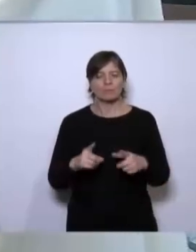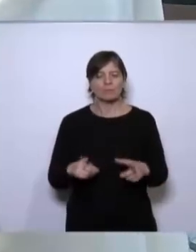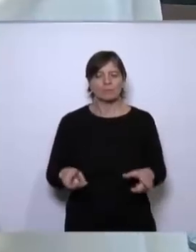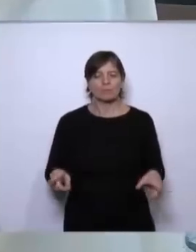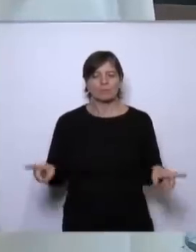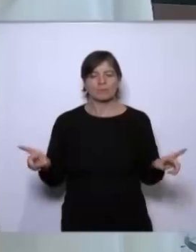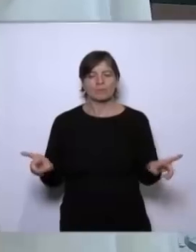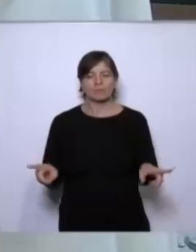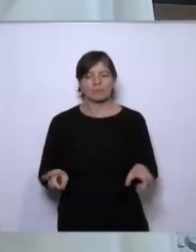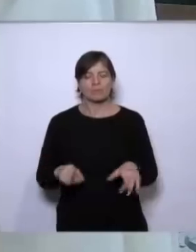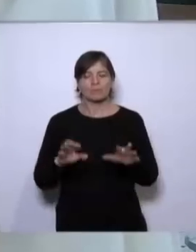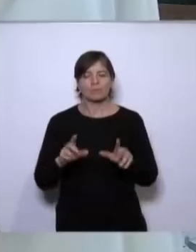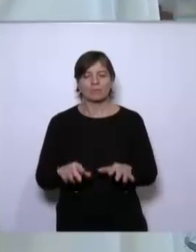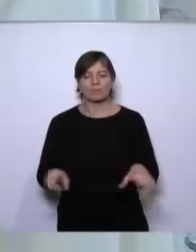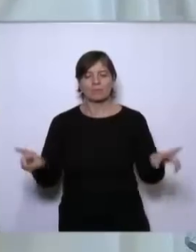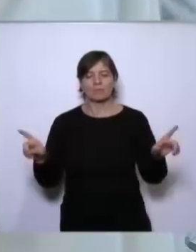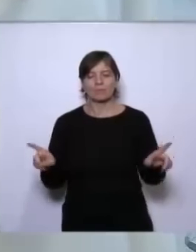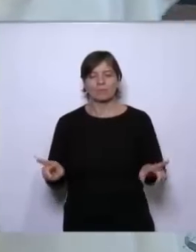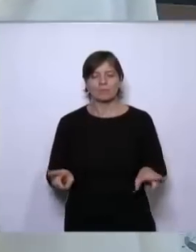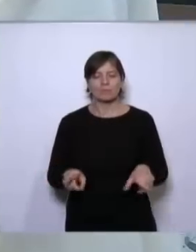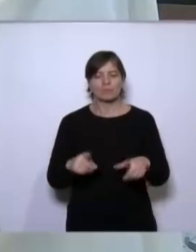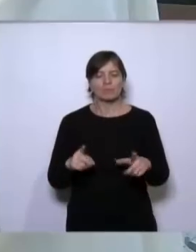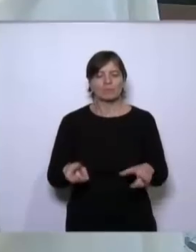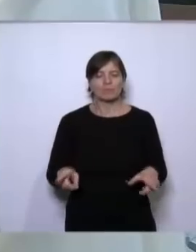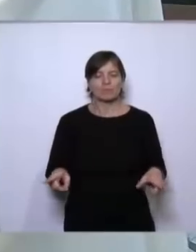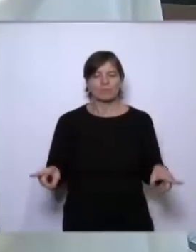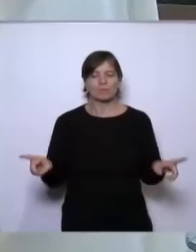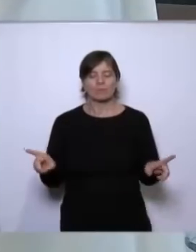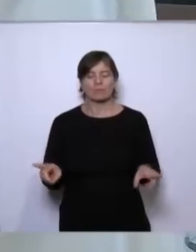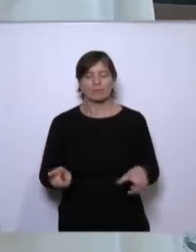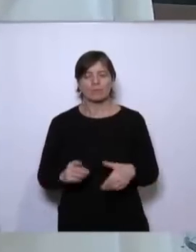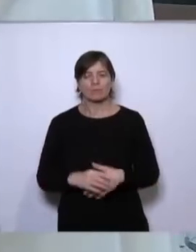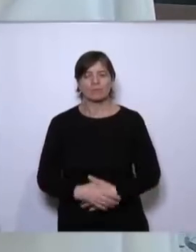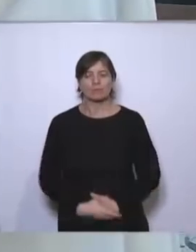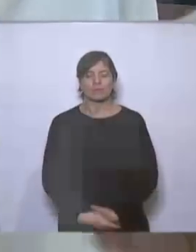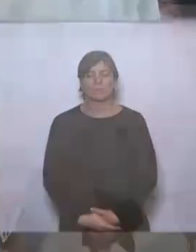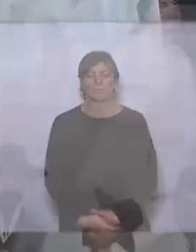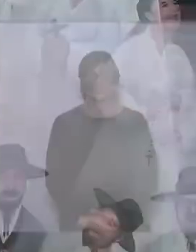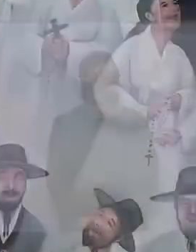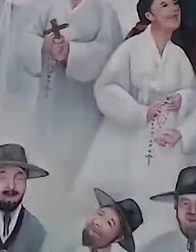Thank you.